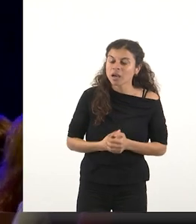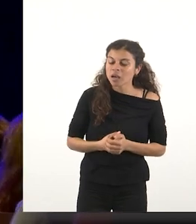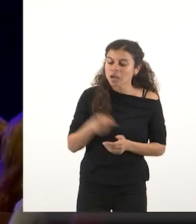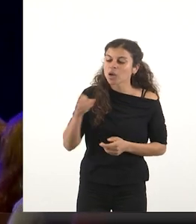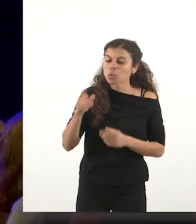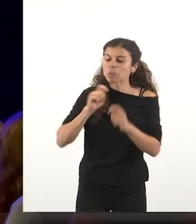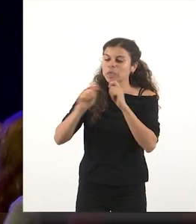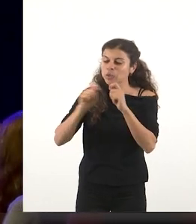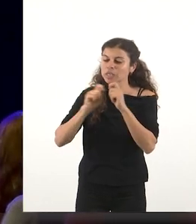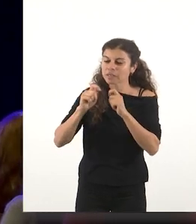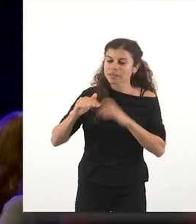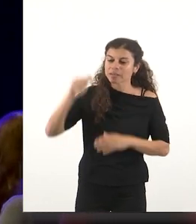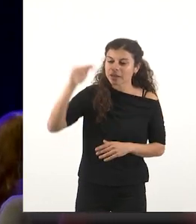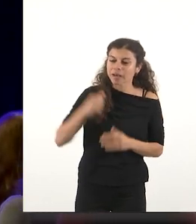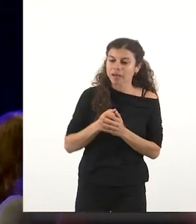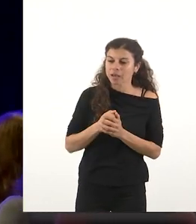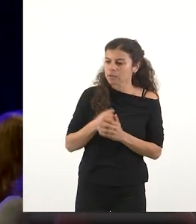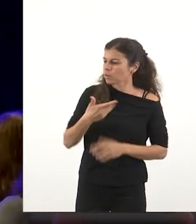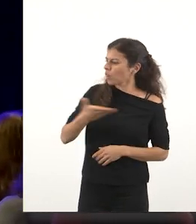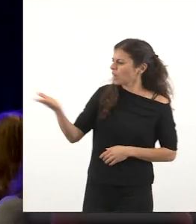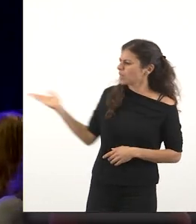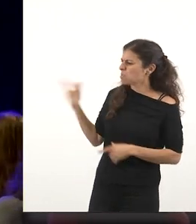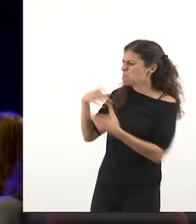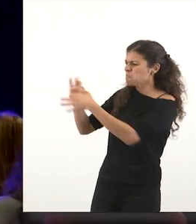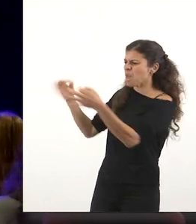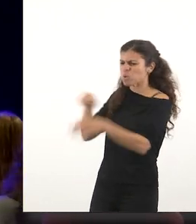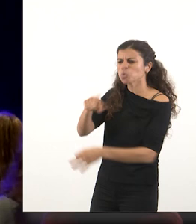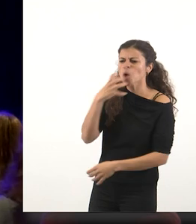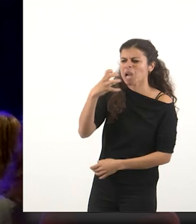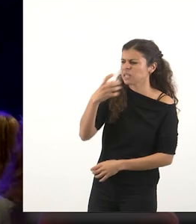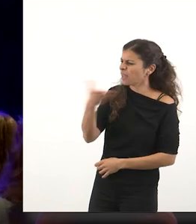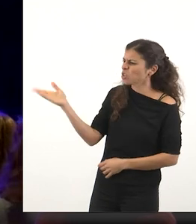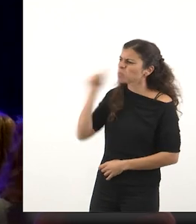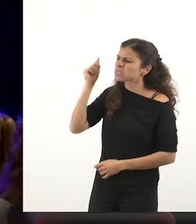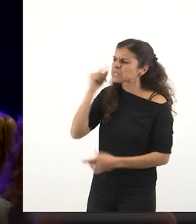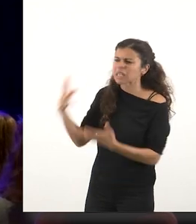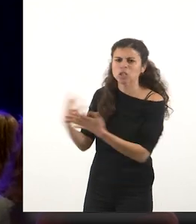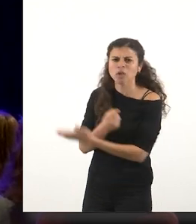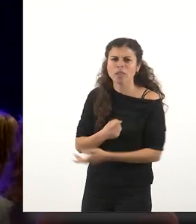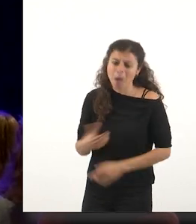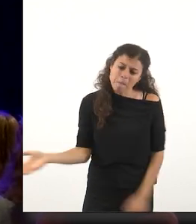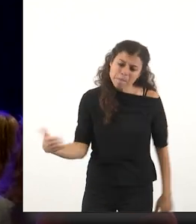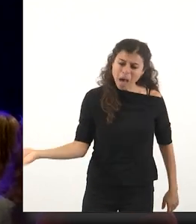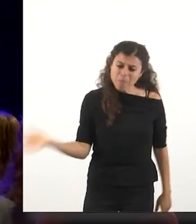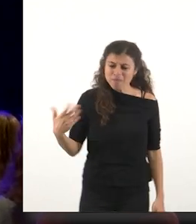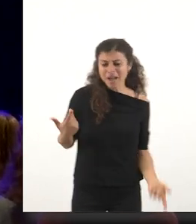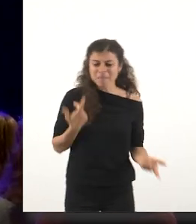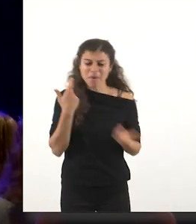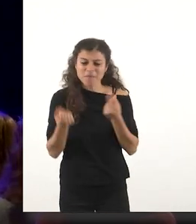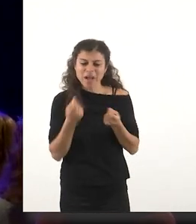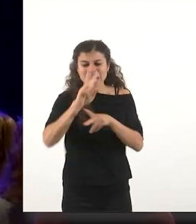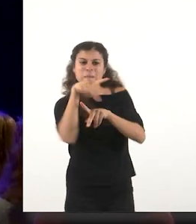ser periodista, ¿verdad? Delante de todos mis colegas gritando que se enteren hasta en Garjona, ¿eh o no? ¡Ay, Antonio, el violín